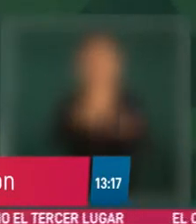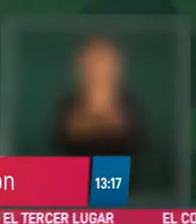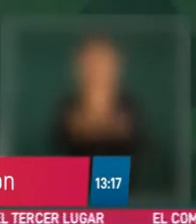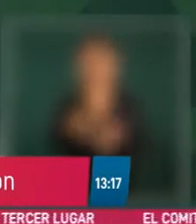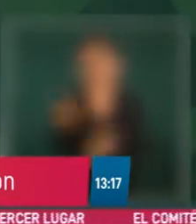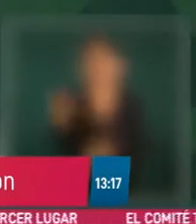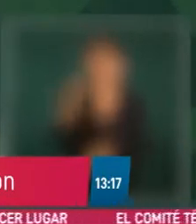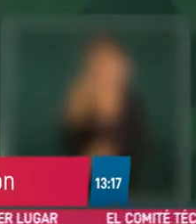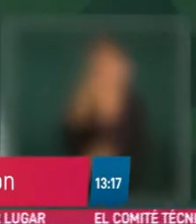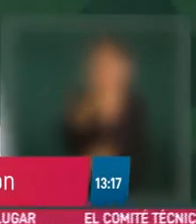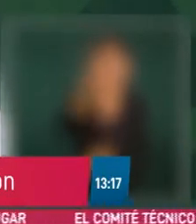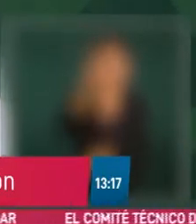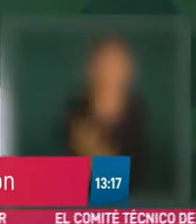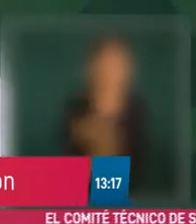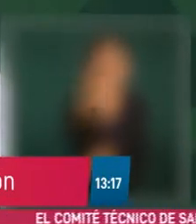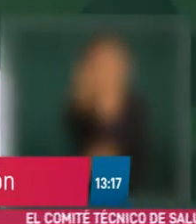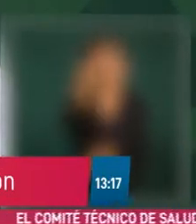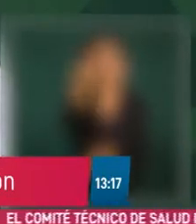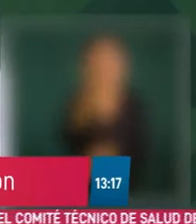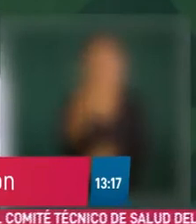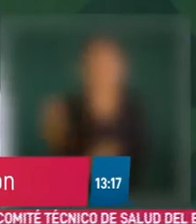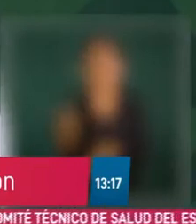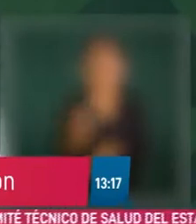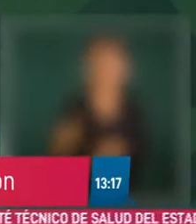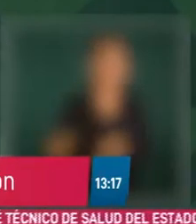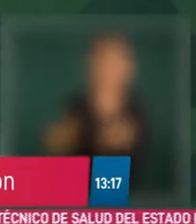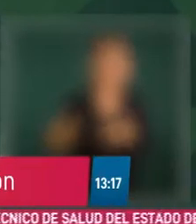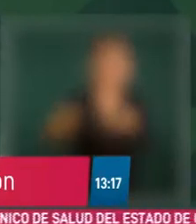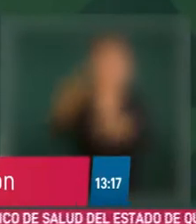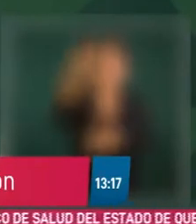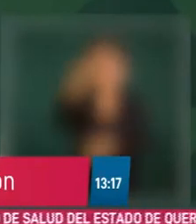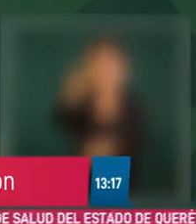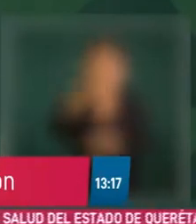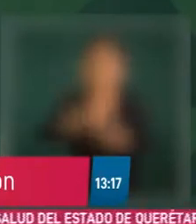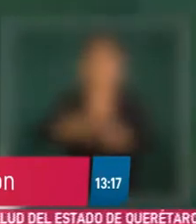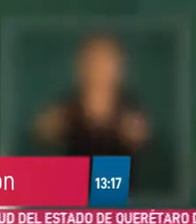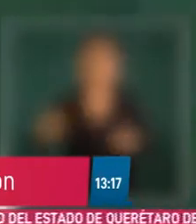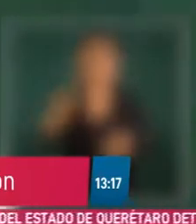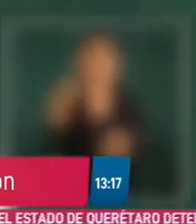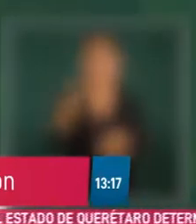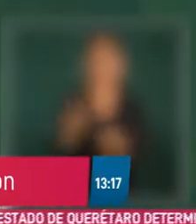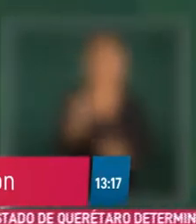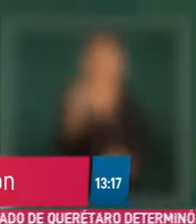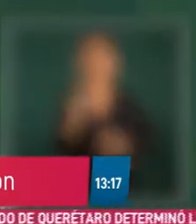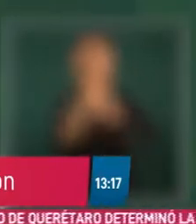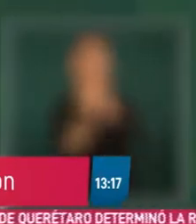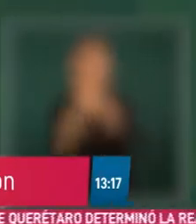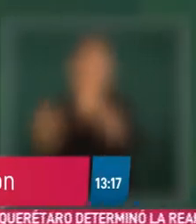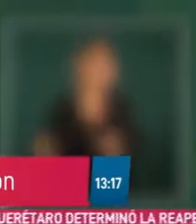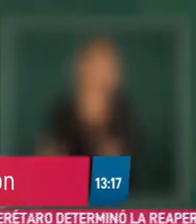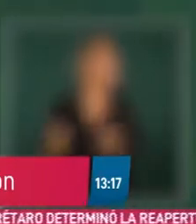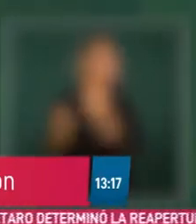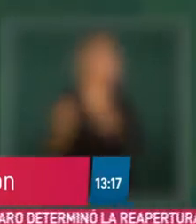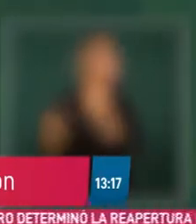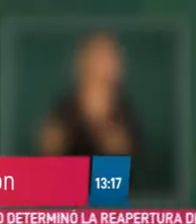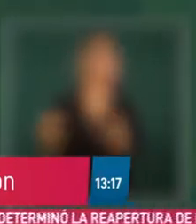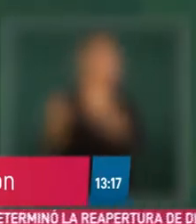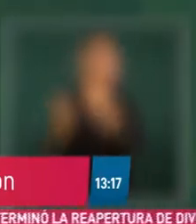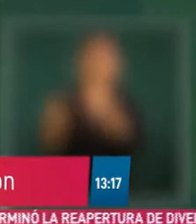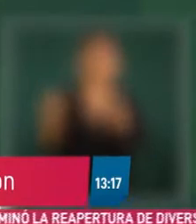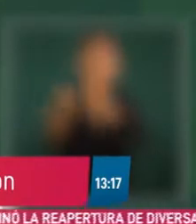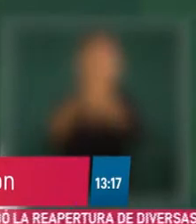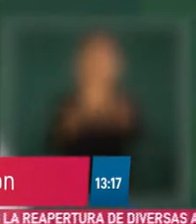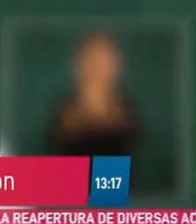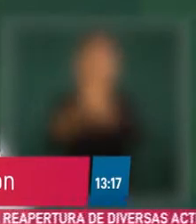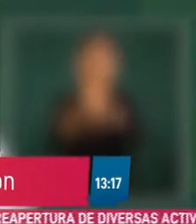y las seguiremos teniendo, pero el diálogo nos ha acercado y nos seguirá acercando. Nuestras diferencias con la Federación no son